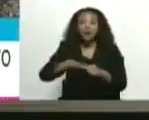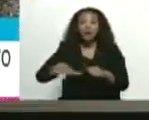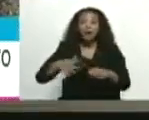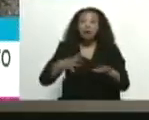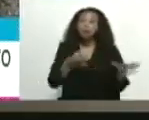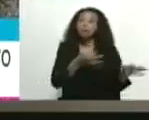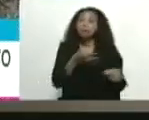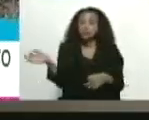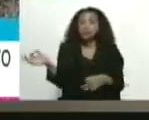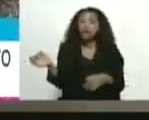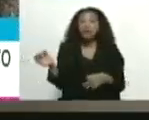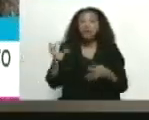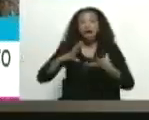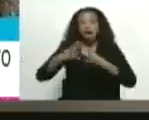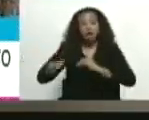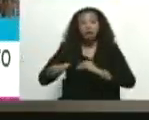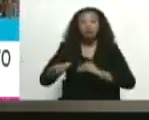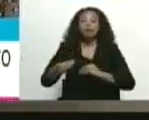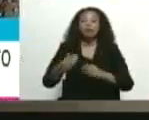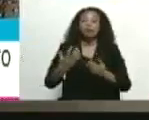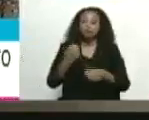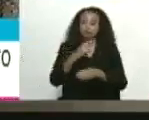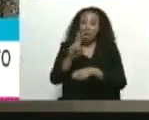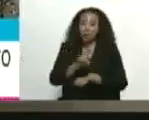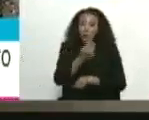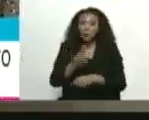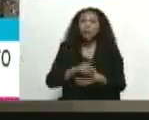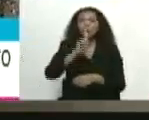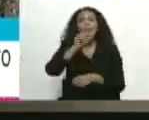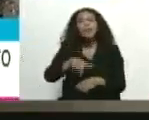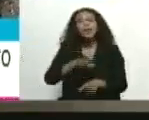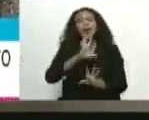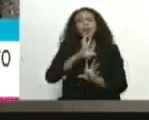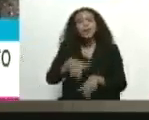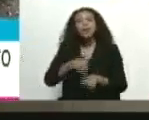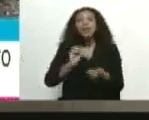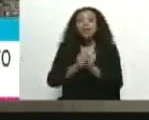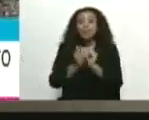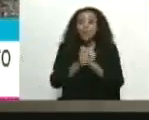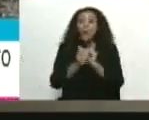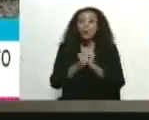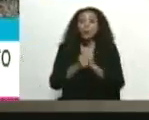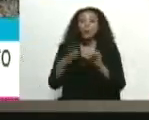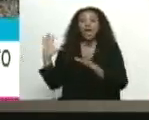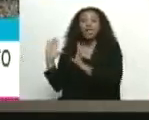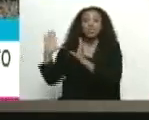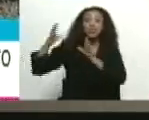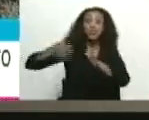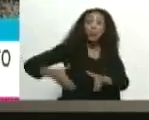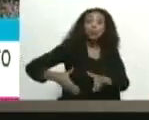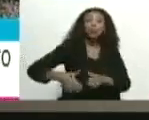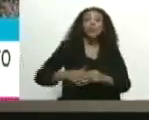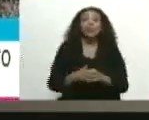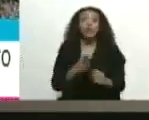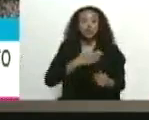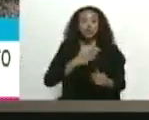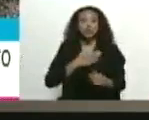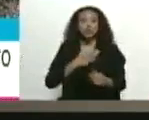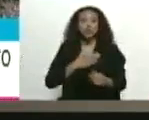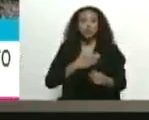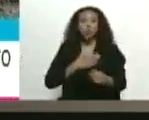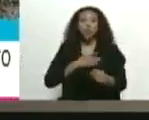están aptas para nosotros. También quiero contarle que mi deporte es judo y de que yo tenía